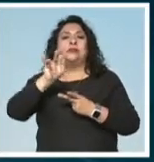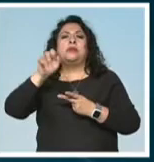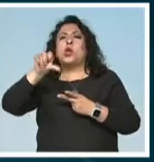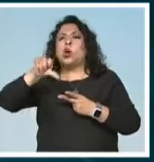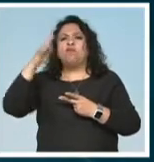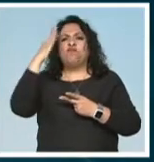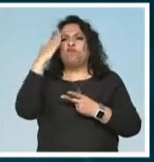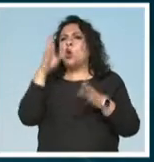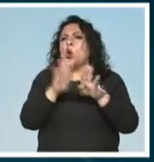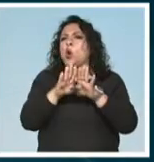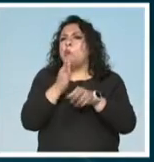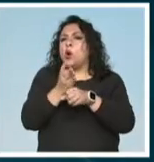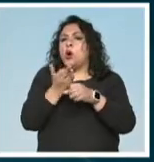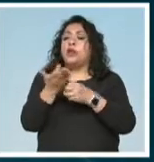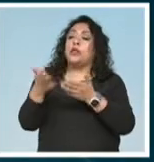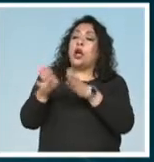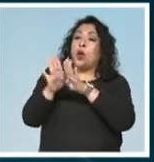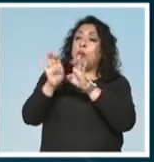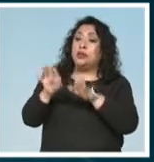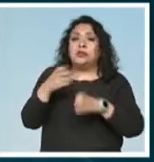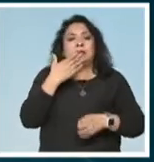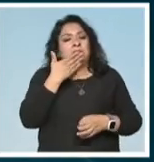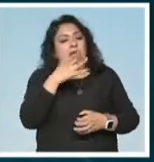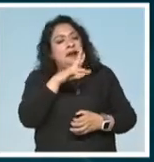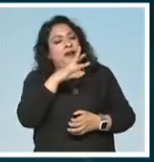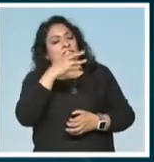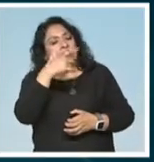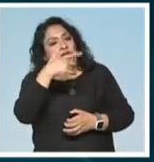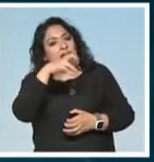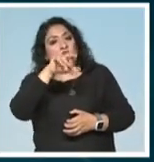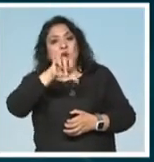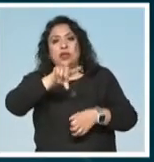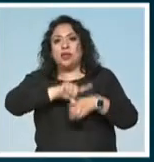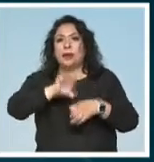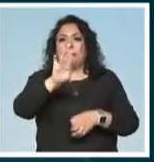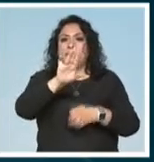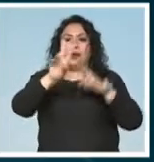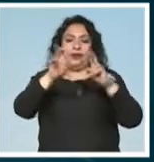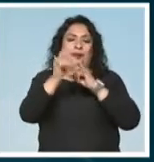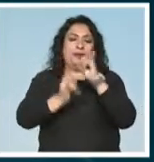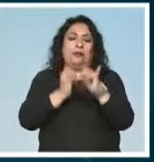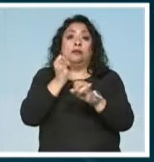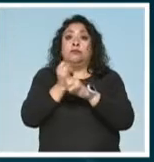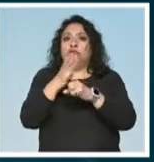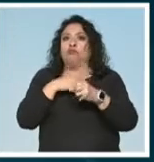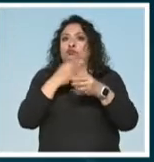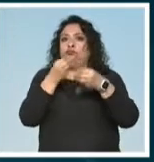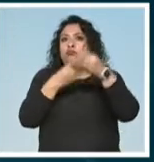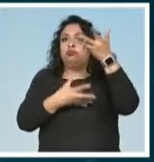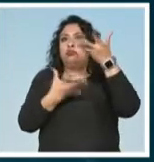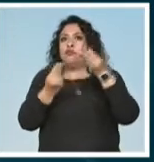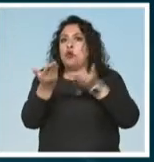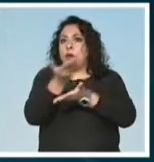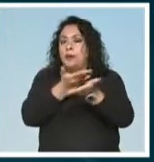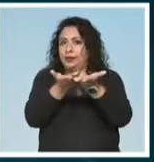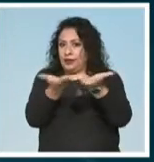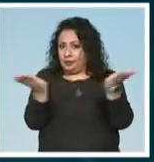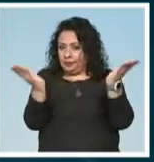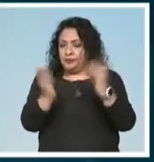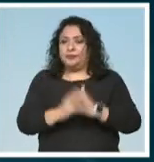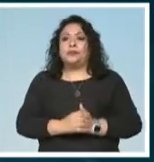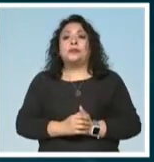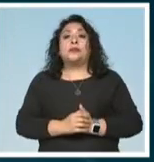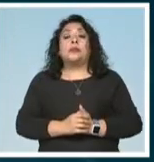este momento? Laura Barrera, ¿cómo estás? Muy bien, Rafael García Villegas, en este miércoles internacional que tenemos muchas cosas que compartir con